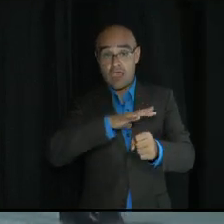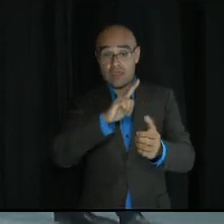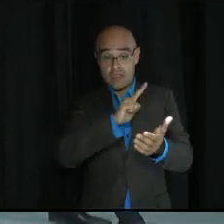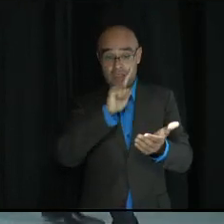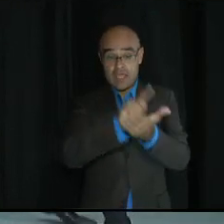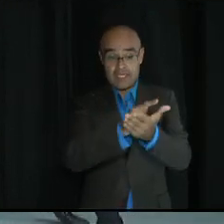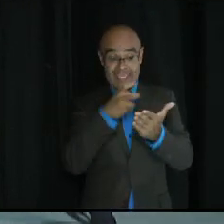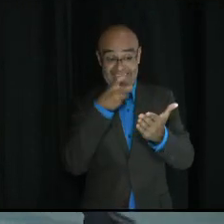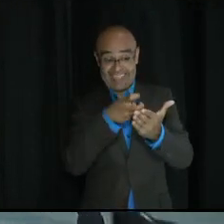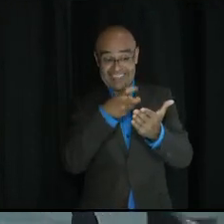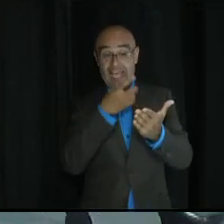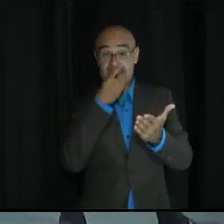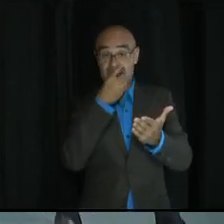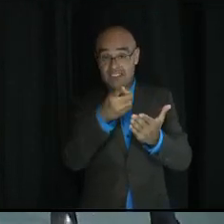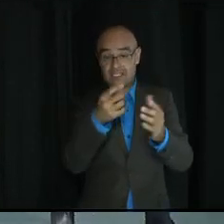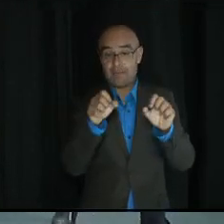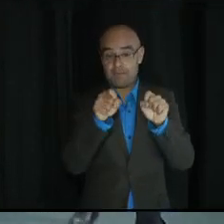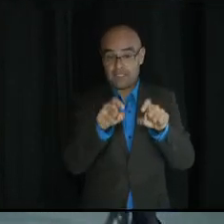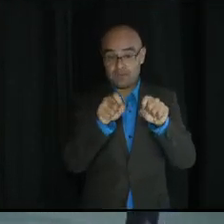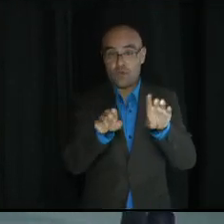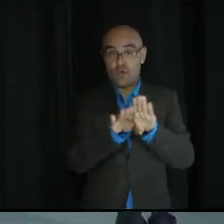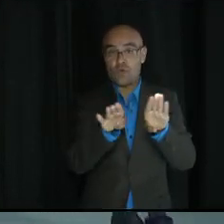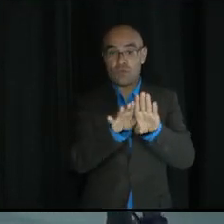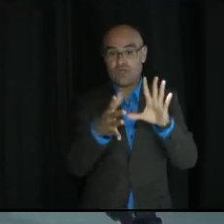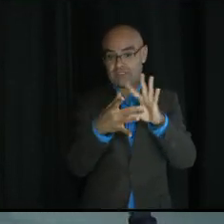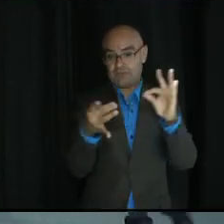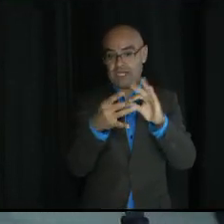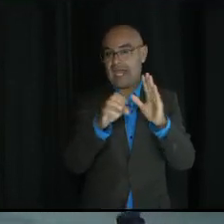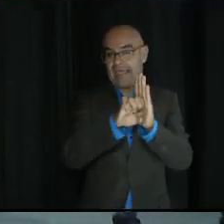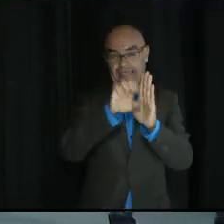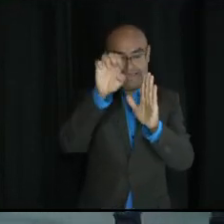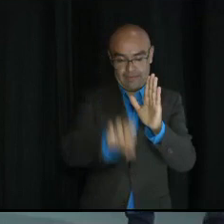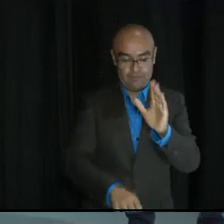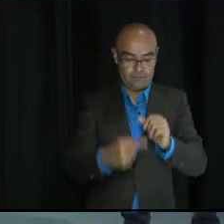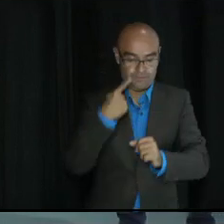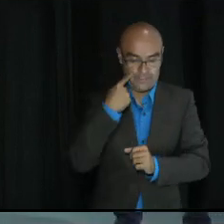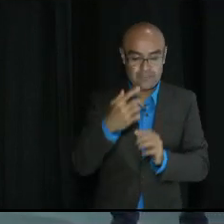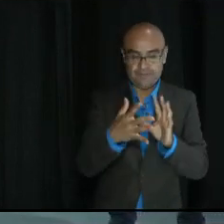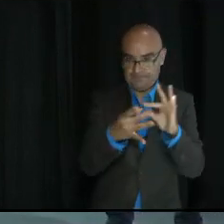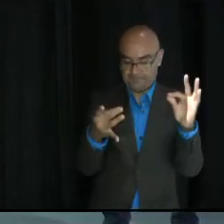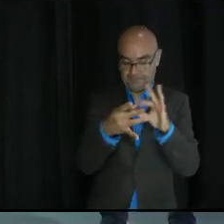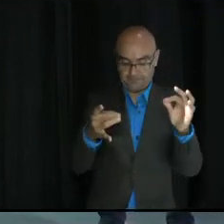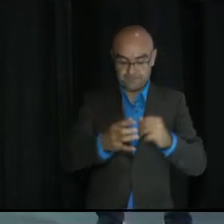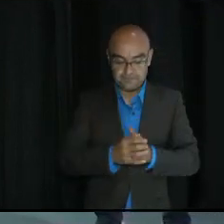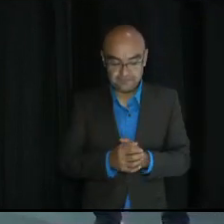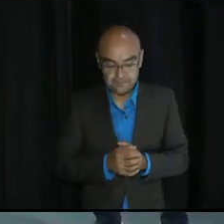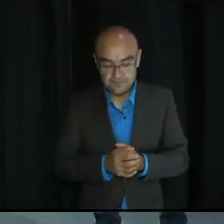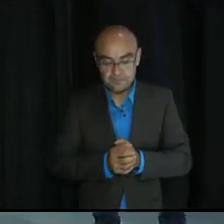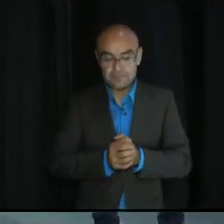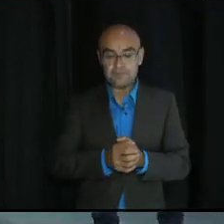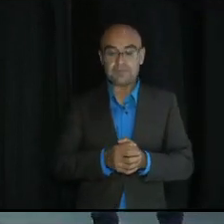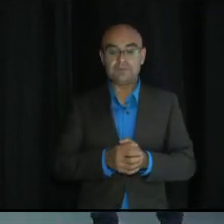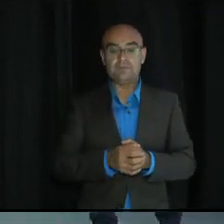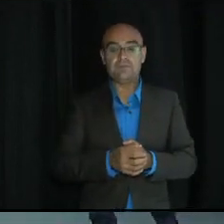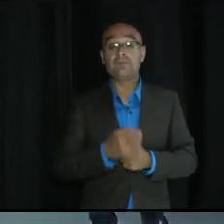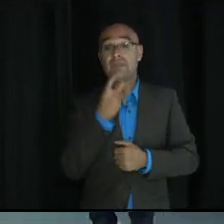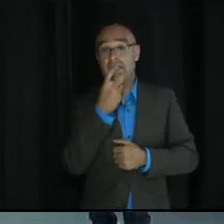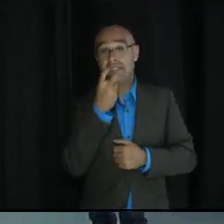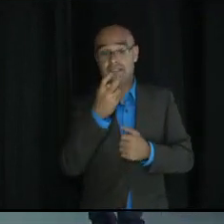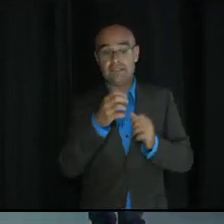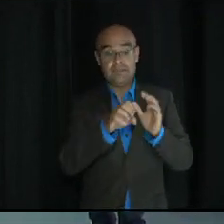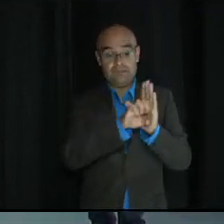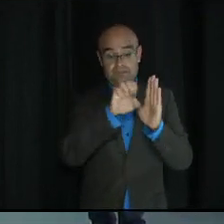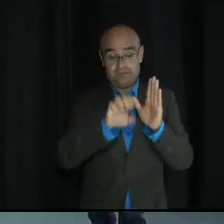ley también nos maneja de manera genérica un ejemplo, no tal cual, sin embargo es de carácter